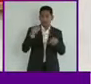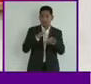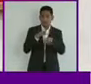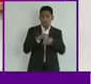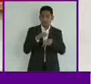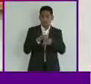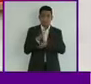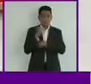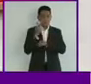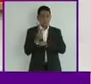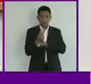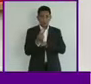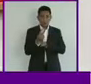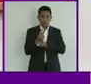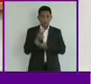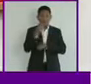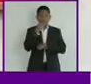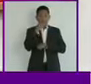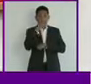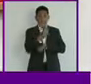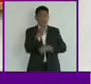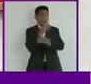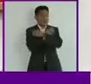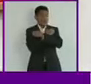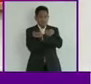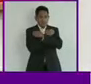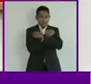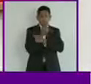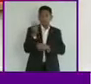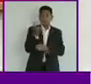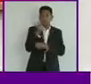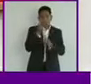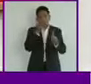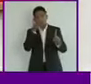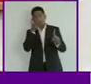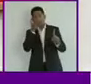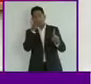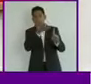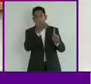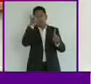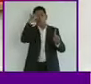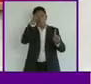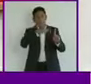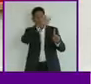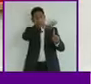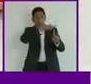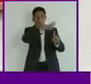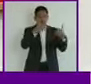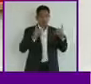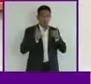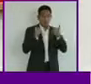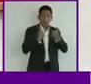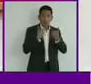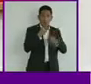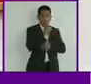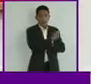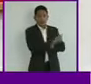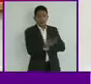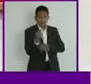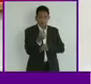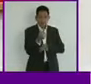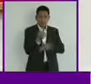Estado debe reconocer que la educación debe estar orientada a desarrollar la personalidad y las capacidades del niño. Como estamos en constante